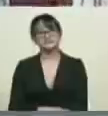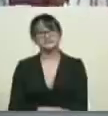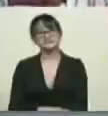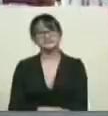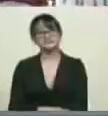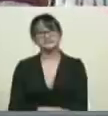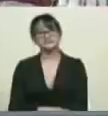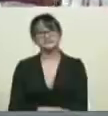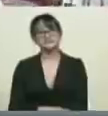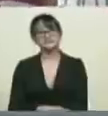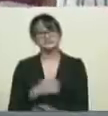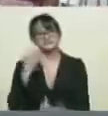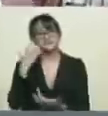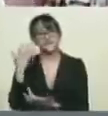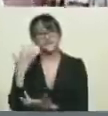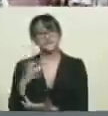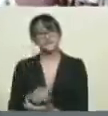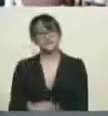Fíjense ustedes.